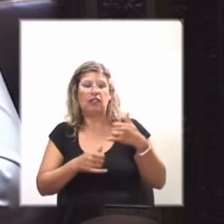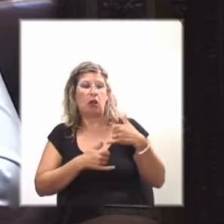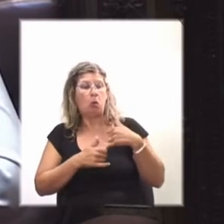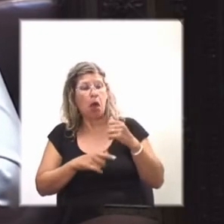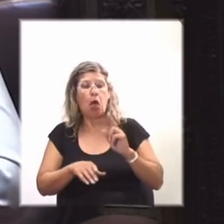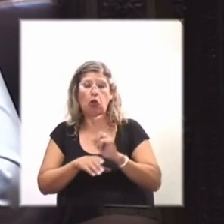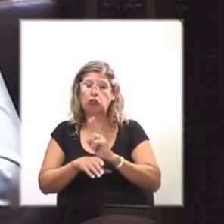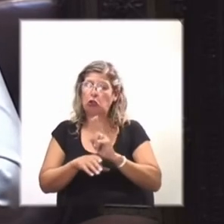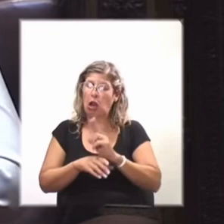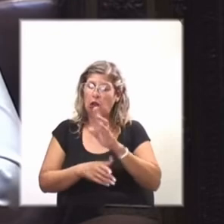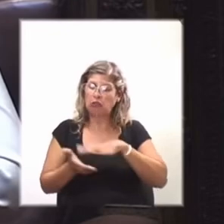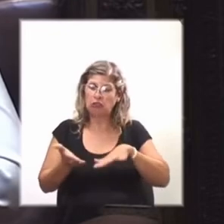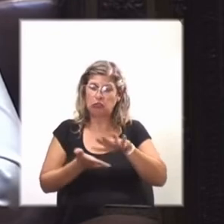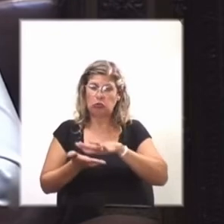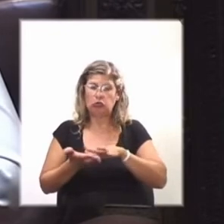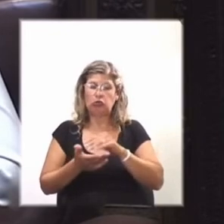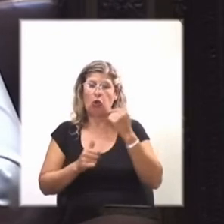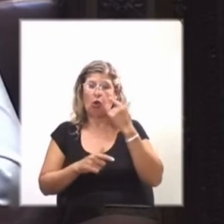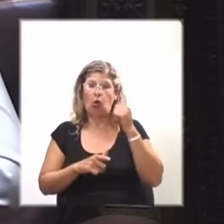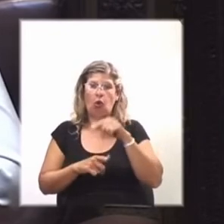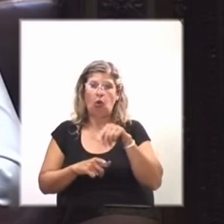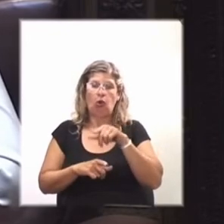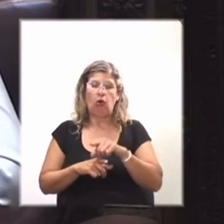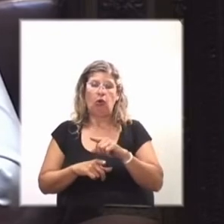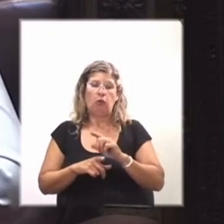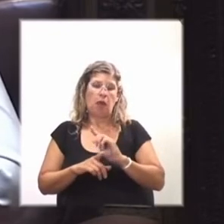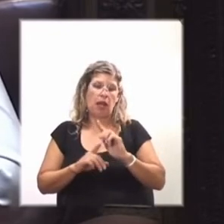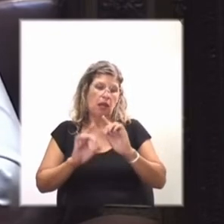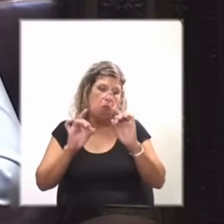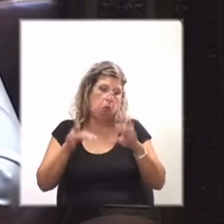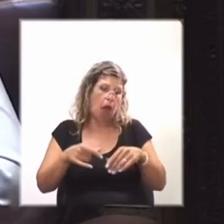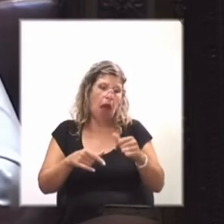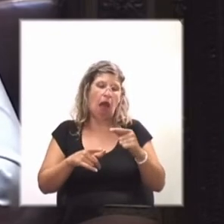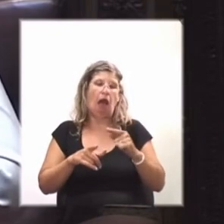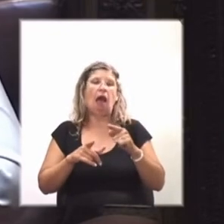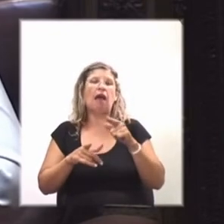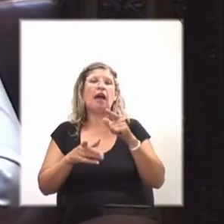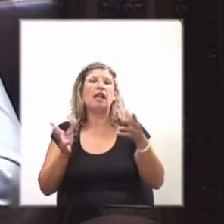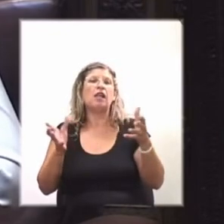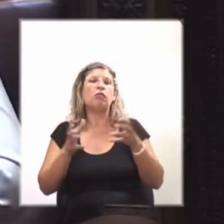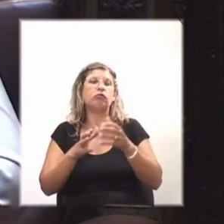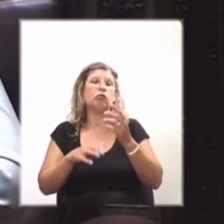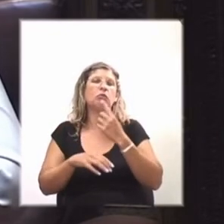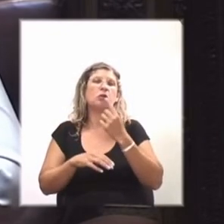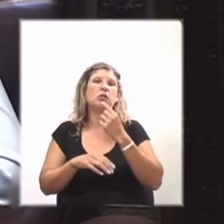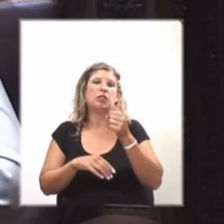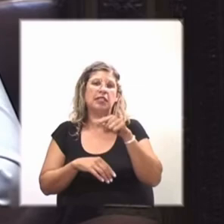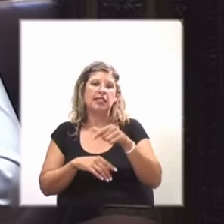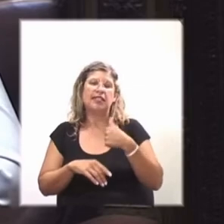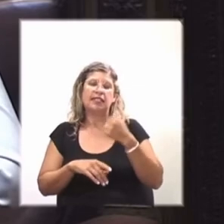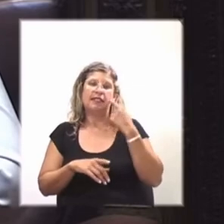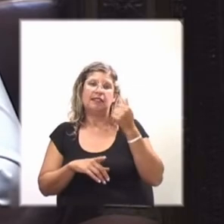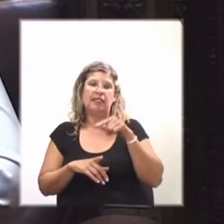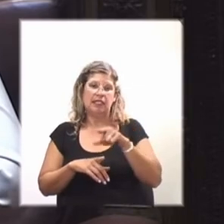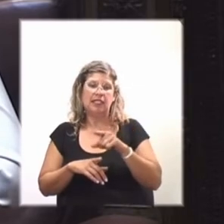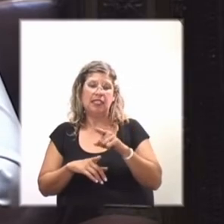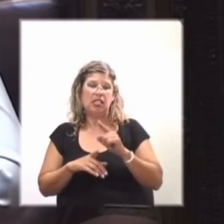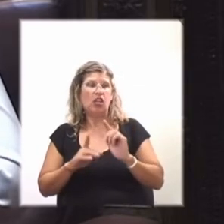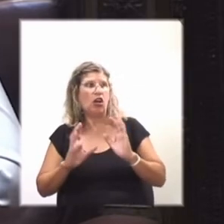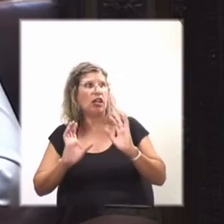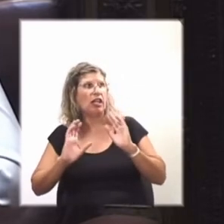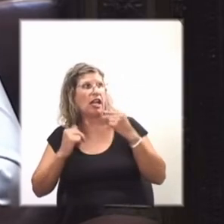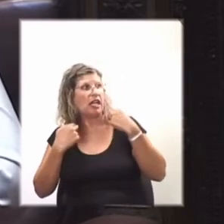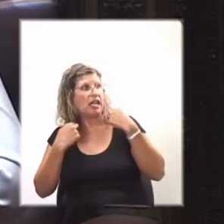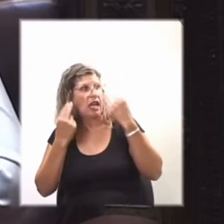situación, infligiendo una derrota al aparato político-militar de la sedición, y los factores que favorecían la subversión en el país